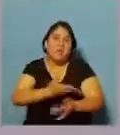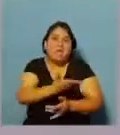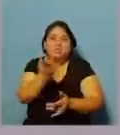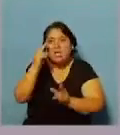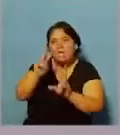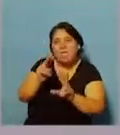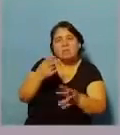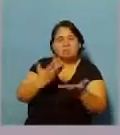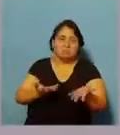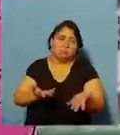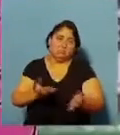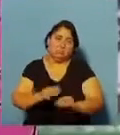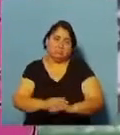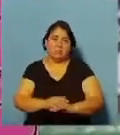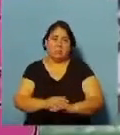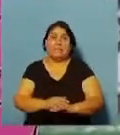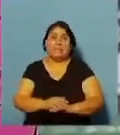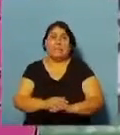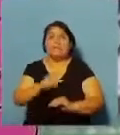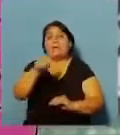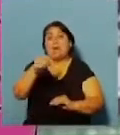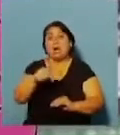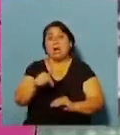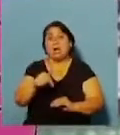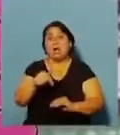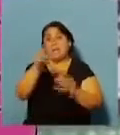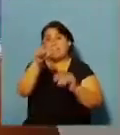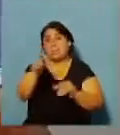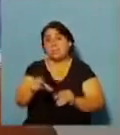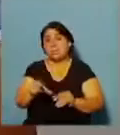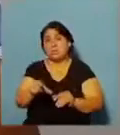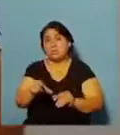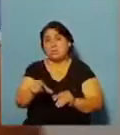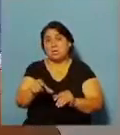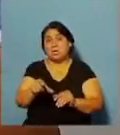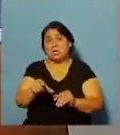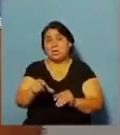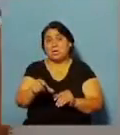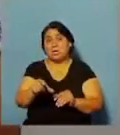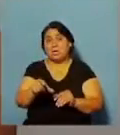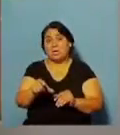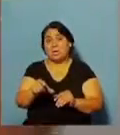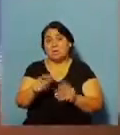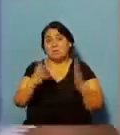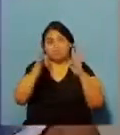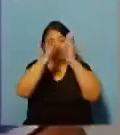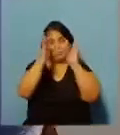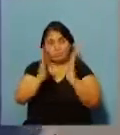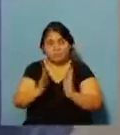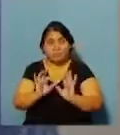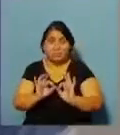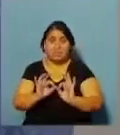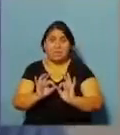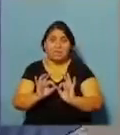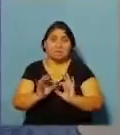digamos. La gordofobia en este caso es una persona que tiene, se ve, digamos, estéticamente, digamos, de